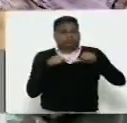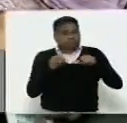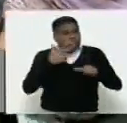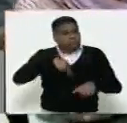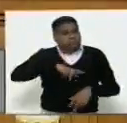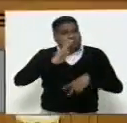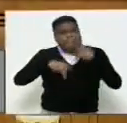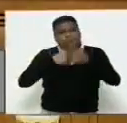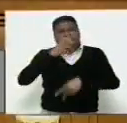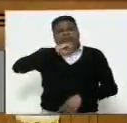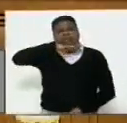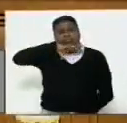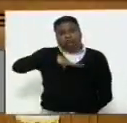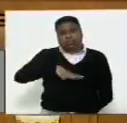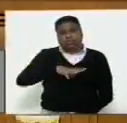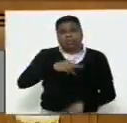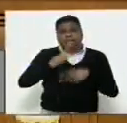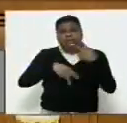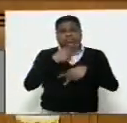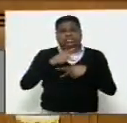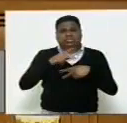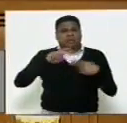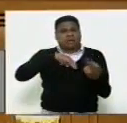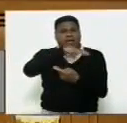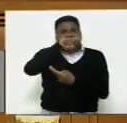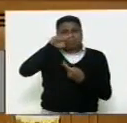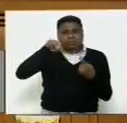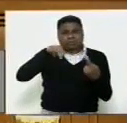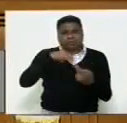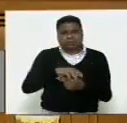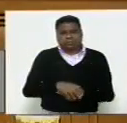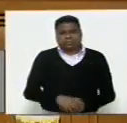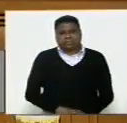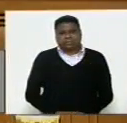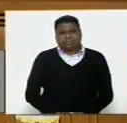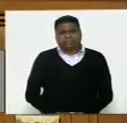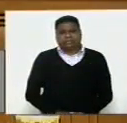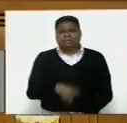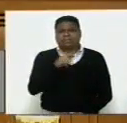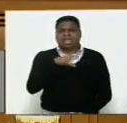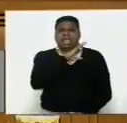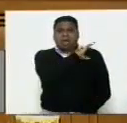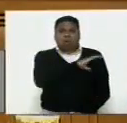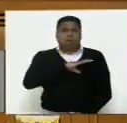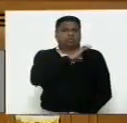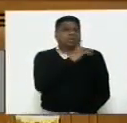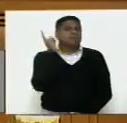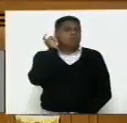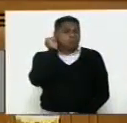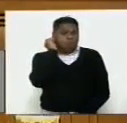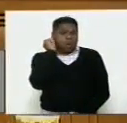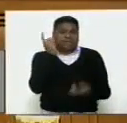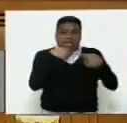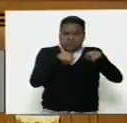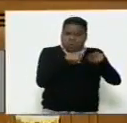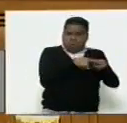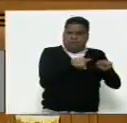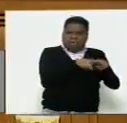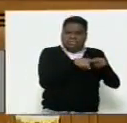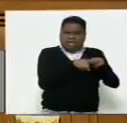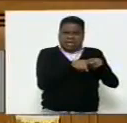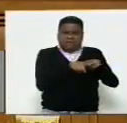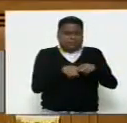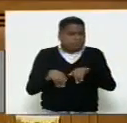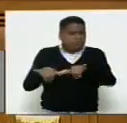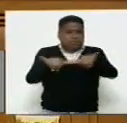proceso histórico, como proceso revolucionario, el Consejo Presidencial de Mujeres, el Consejo de Estado para la Igualdad y la Equidad